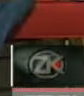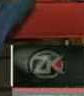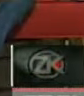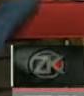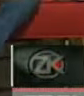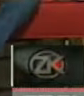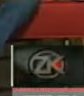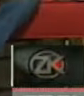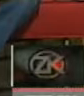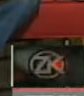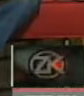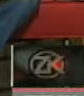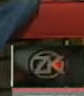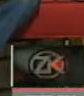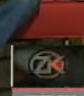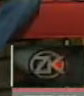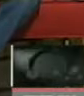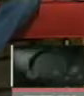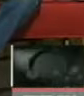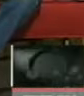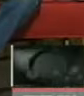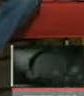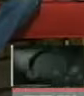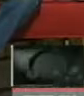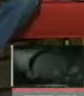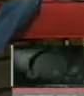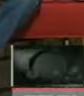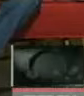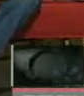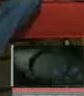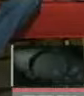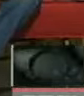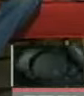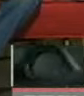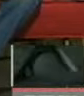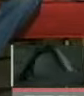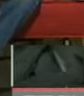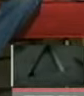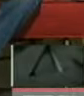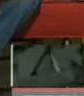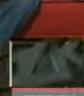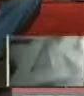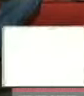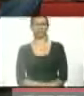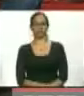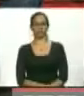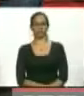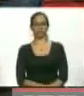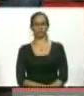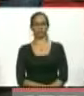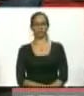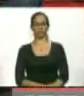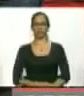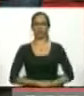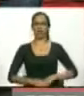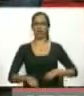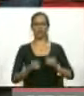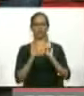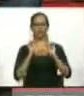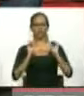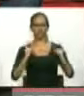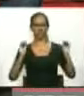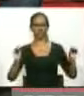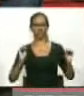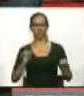pues es así bueno nada hablando de delincuentes y divisionistas este va a ser un paréntesis rapidito para hacer una denuncia por favor